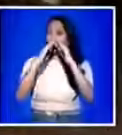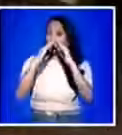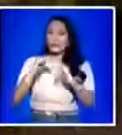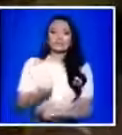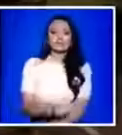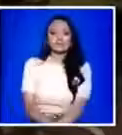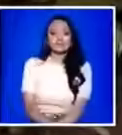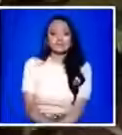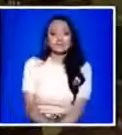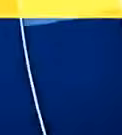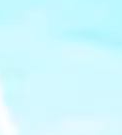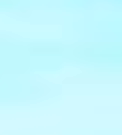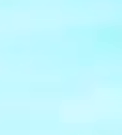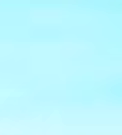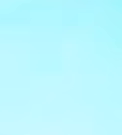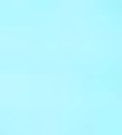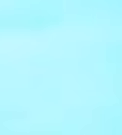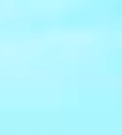días.